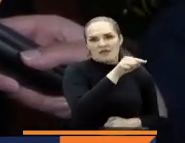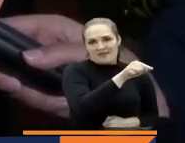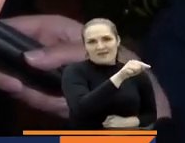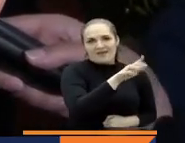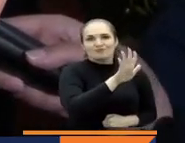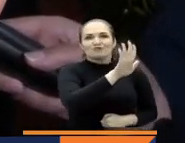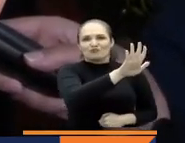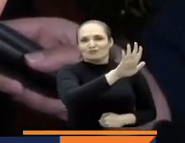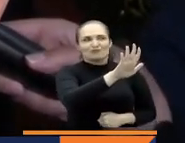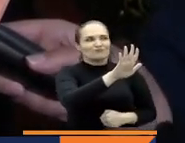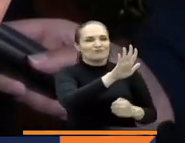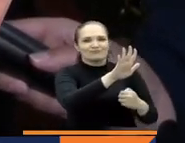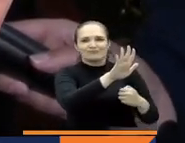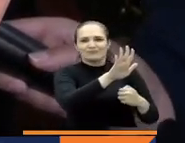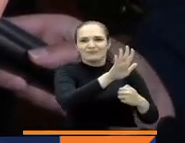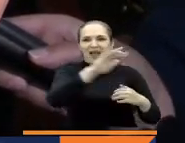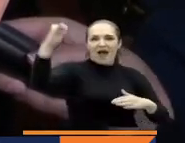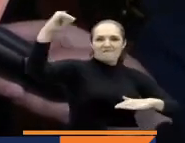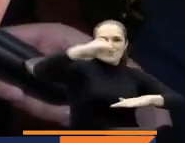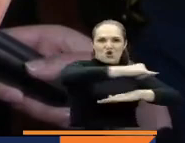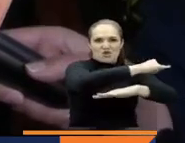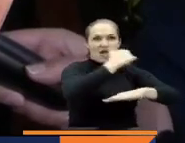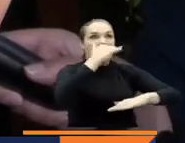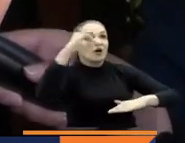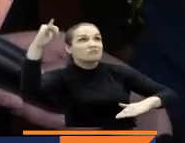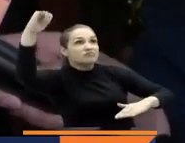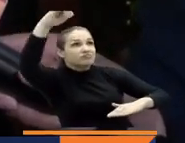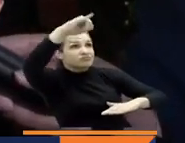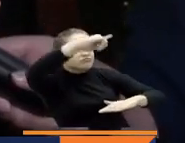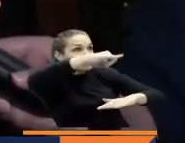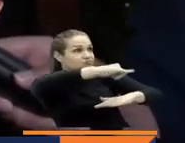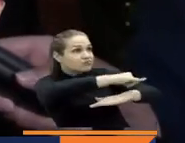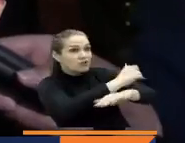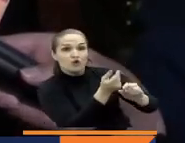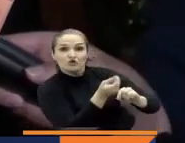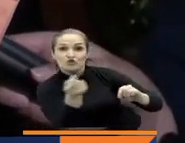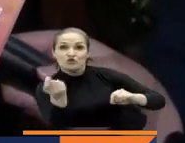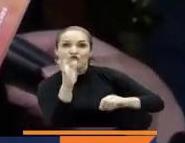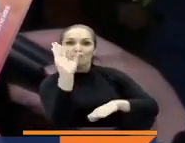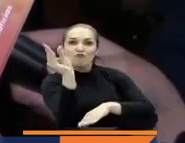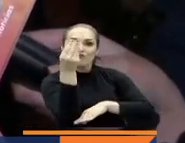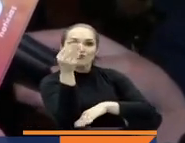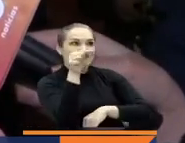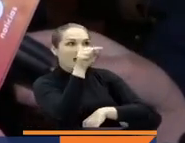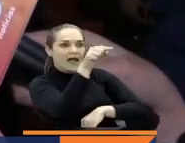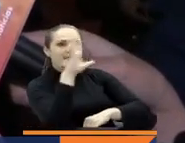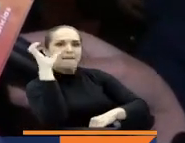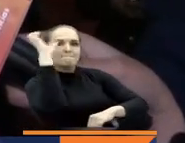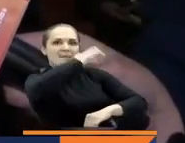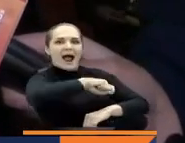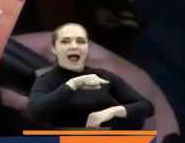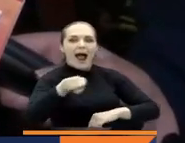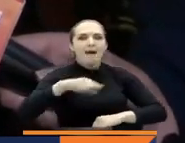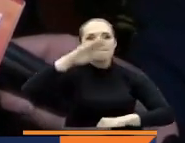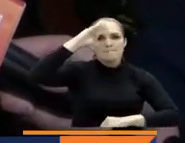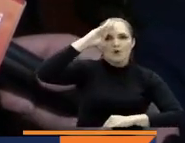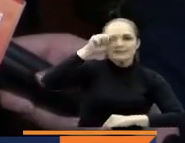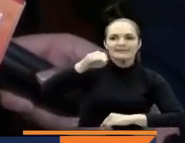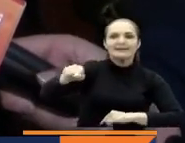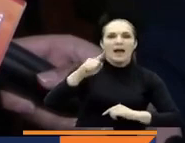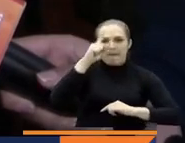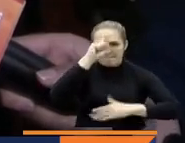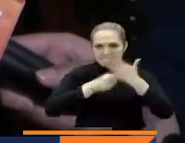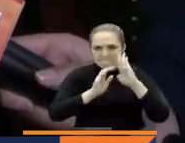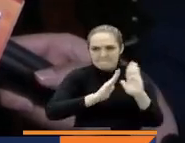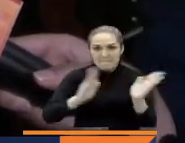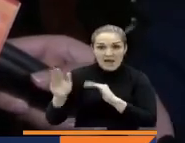cualquier avión al inicio de la pista en los lados de Funza. Ya fue verificado por nuestra policía, hay garantía de que allí no está